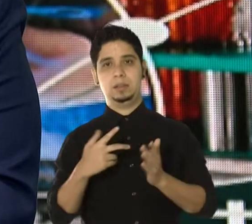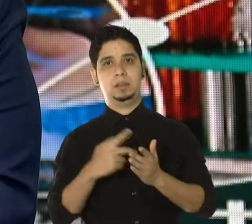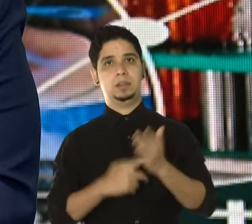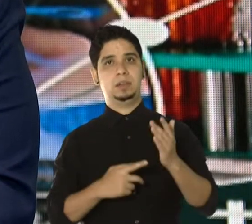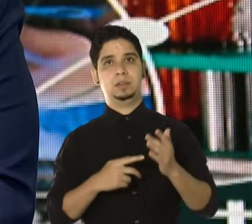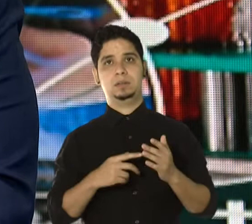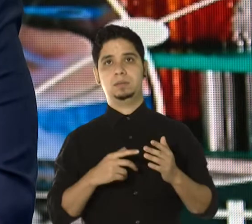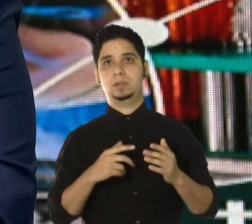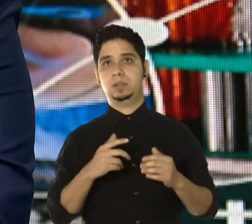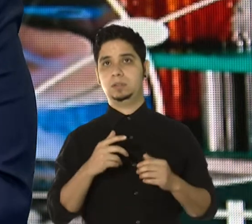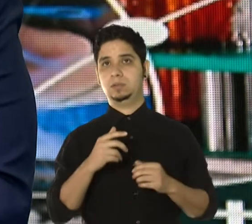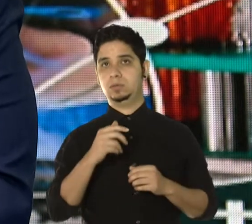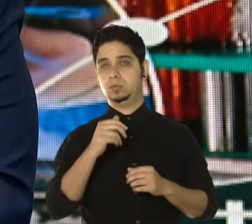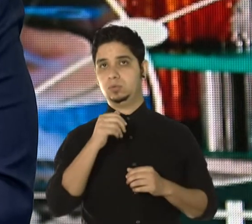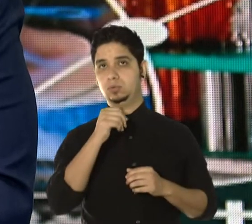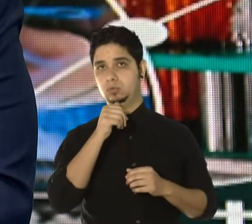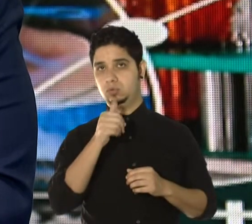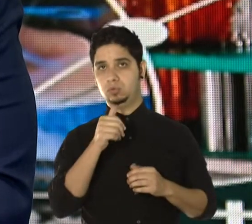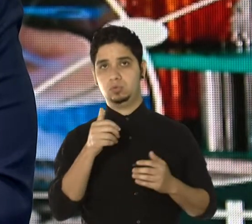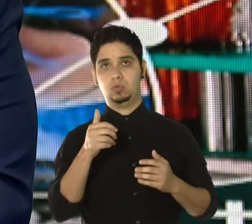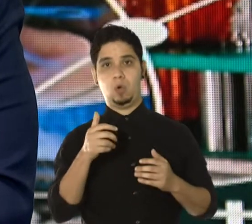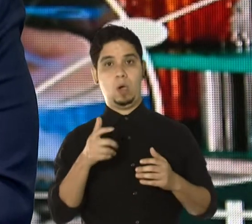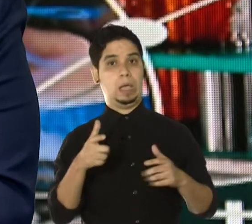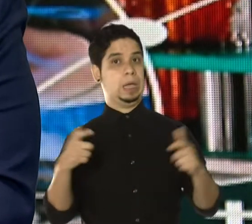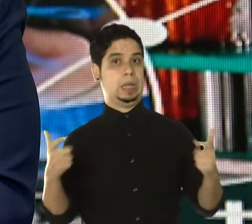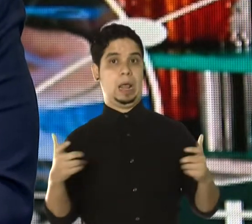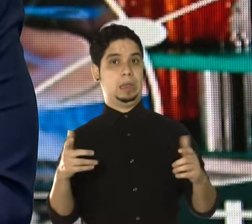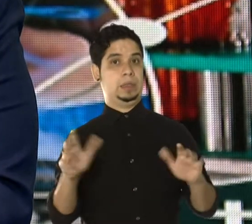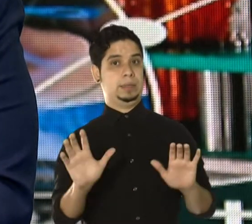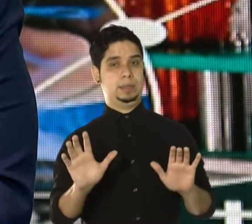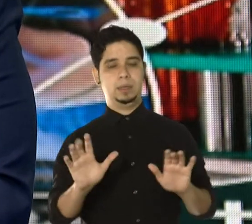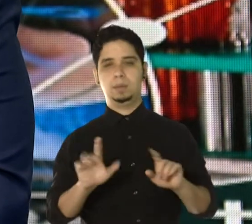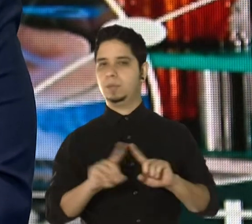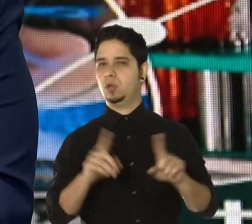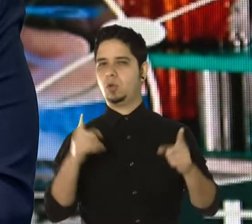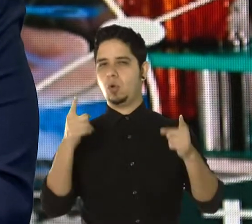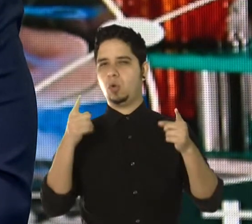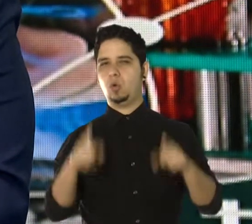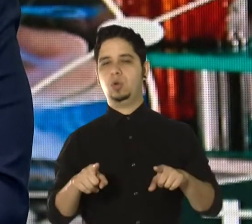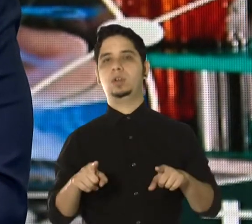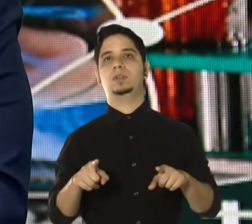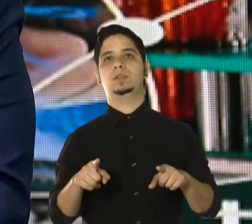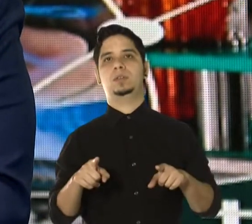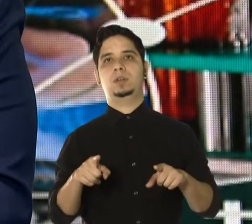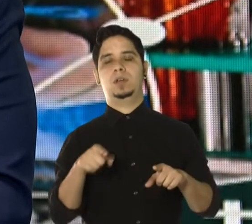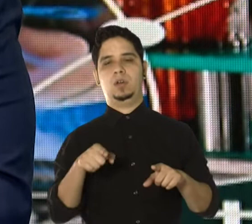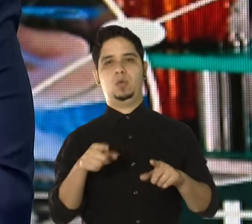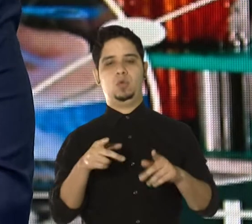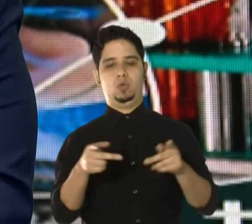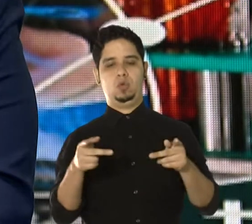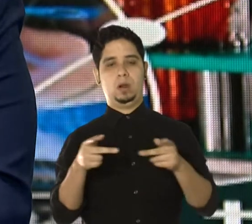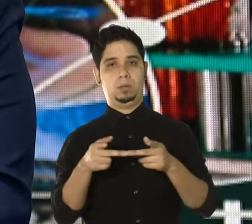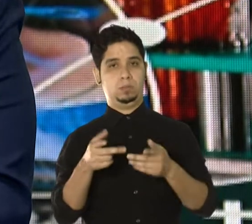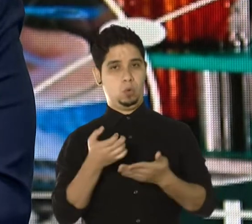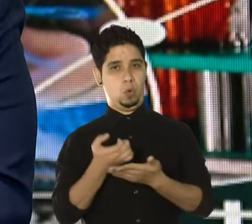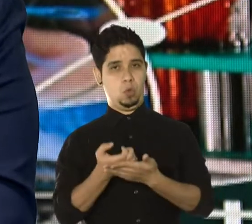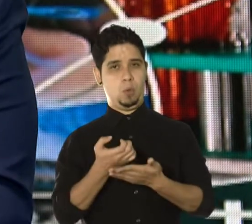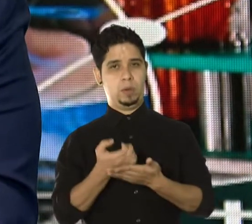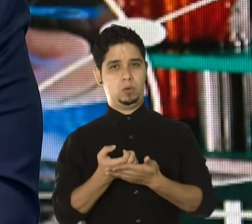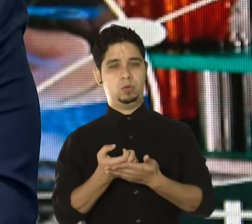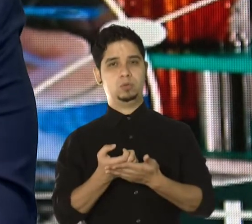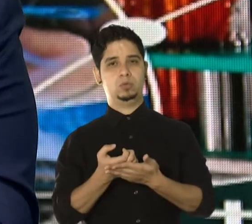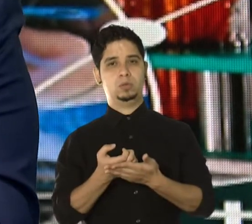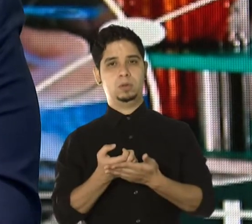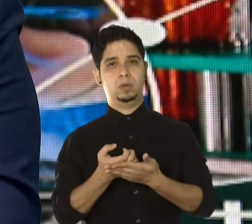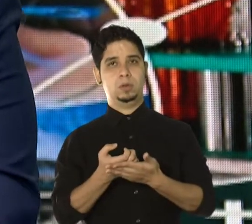sea un sector grandísimo, lo que pasa es que es el sector económico, ¿verdad?